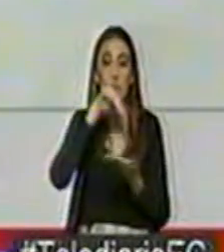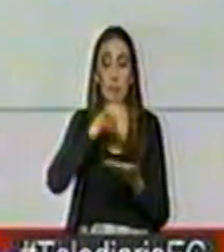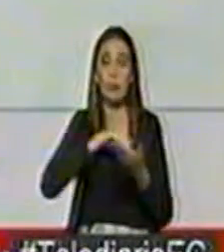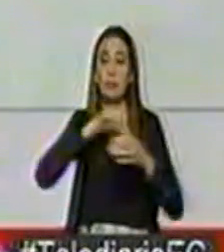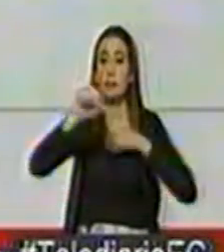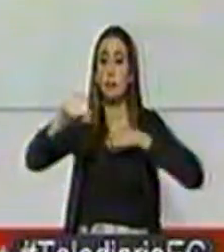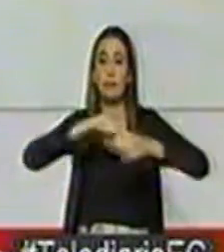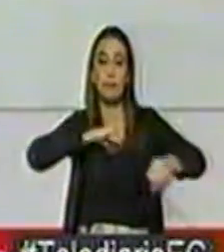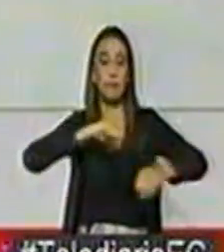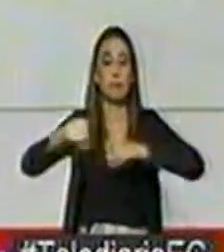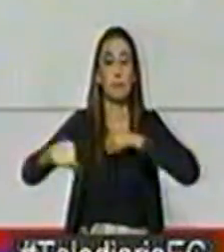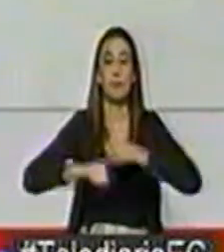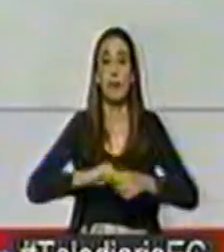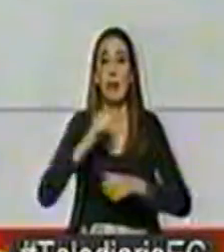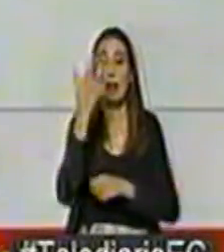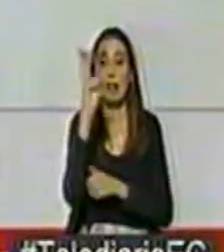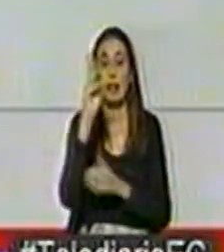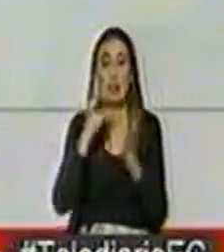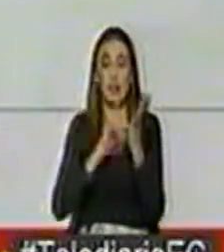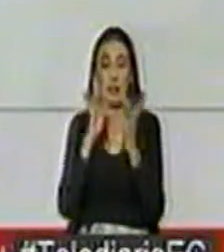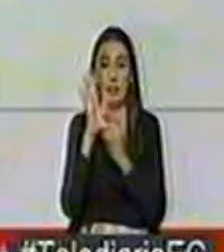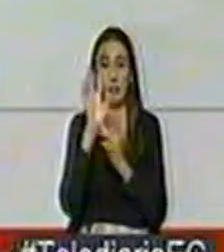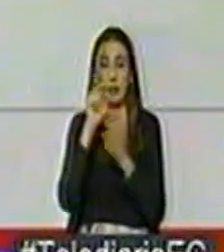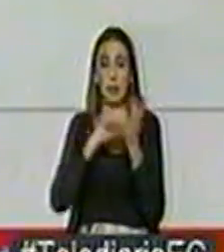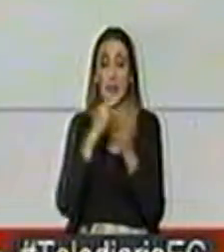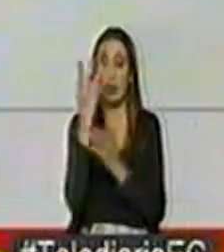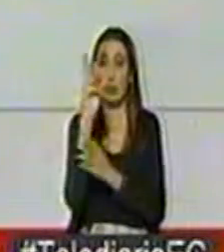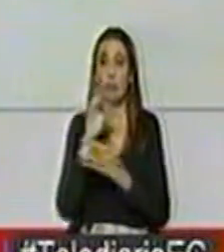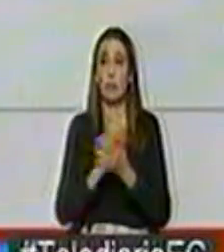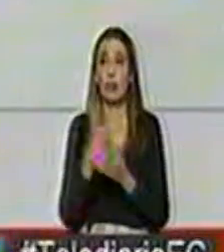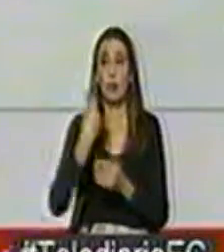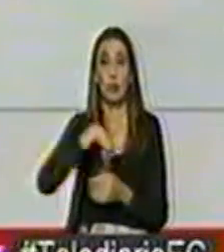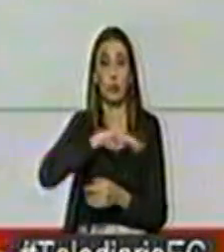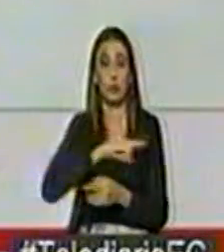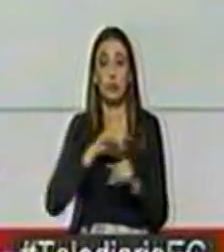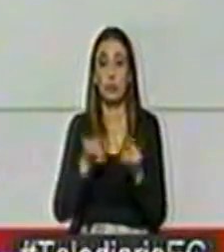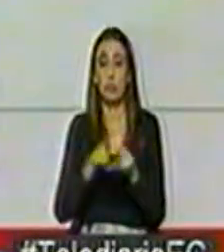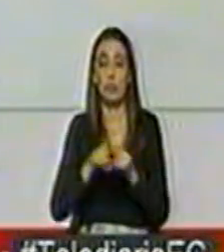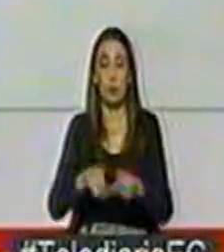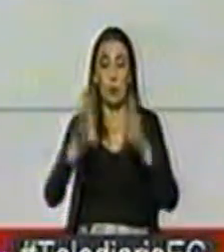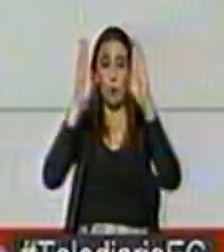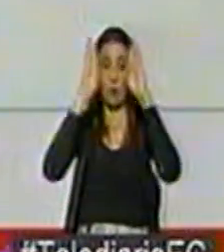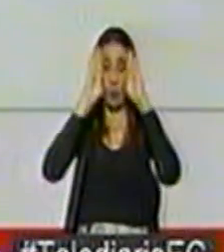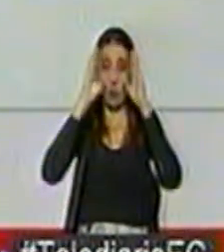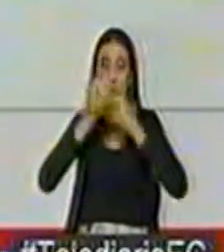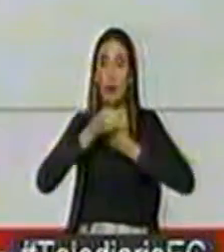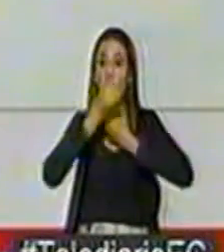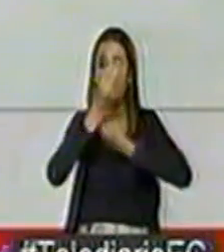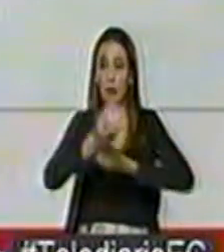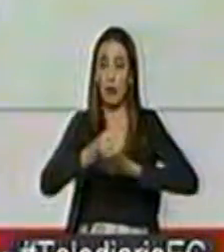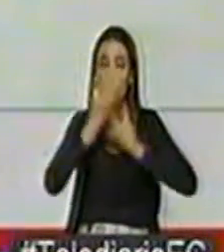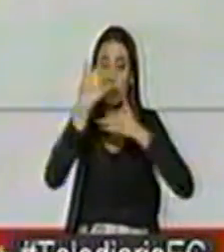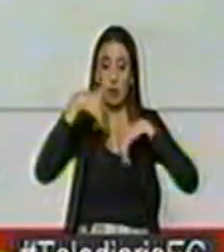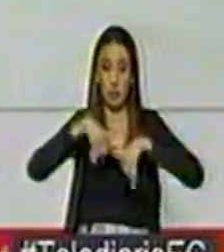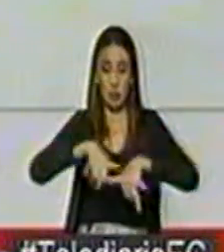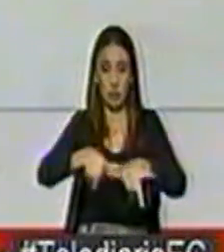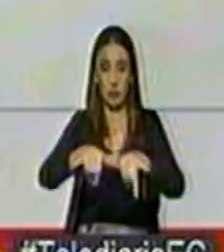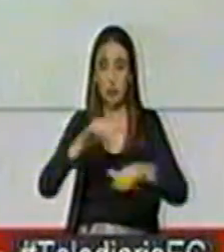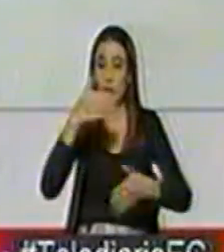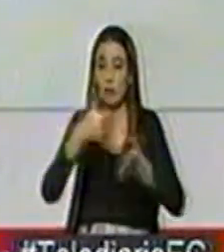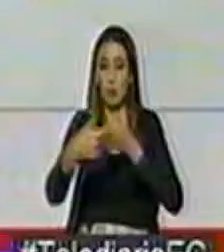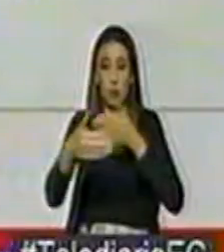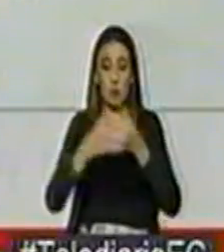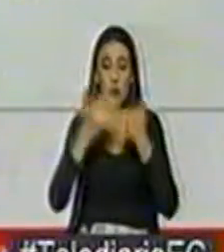terremoto ocurrido el 16 de abril del año 2016. Nosotros estaremos pendientes para informarles cualquier novedad que se presente desde